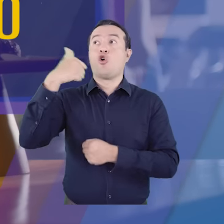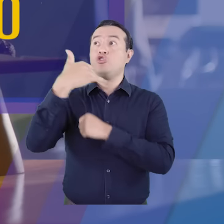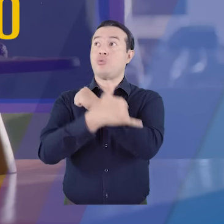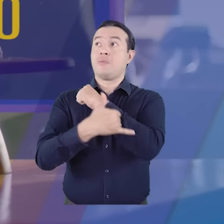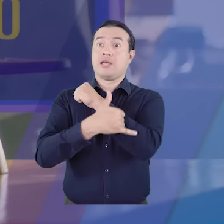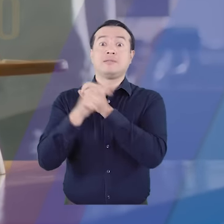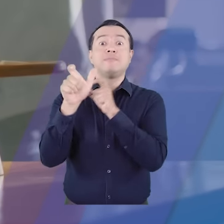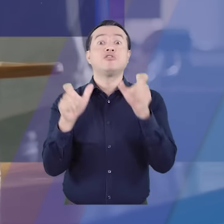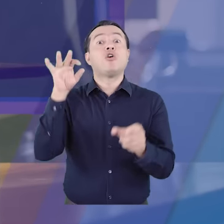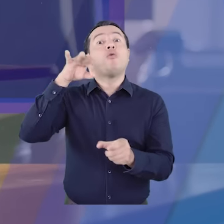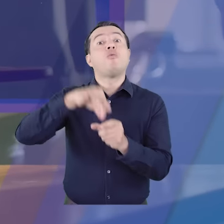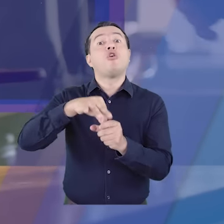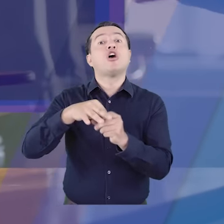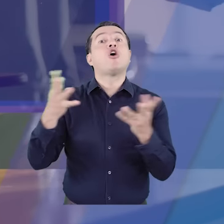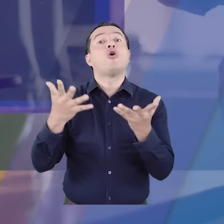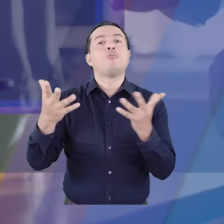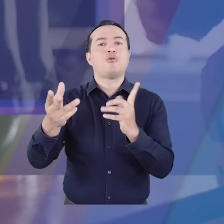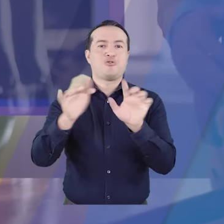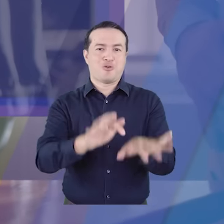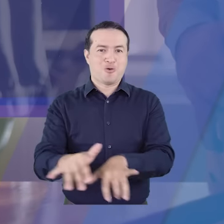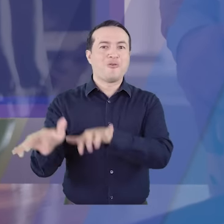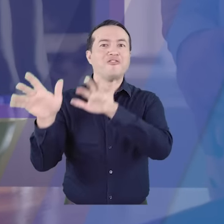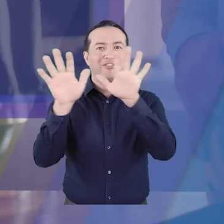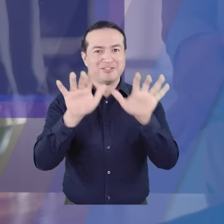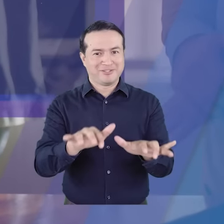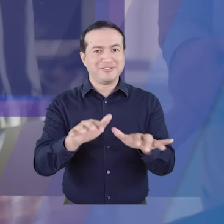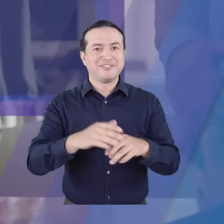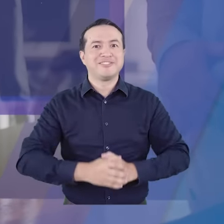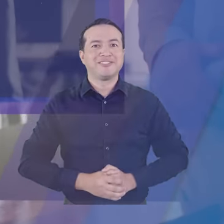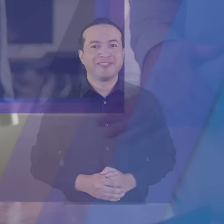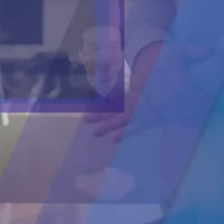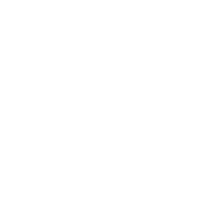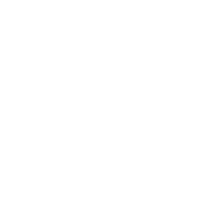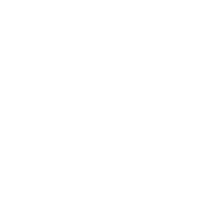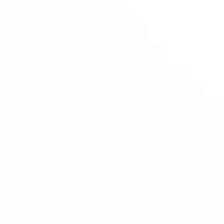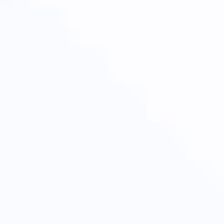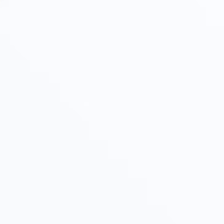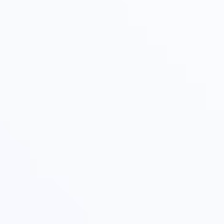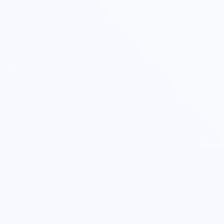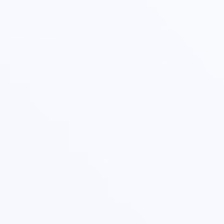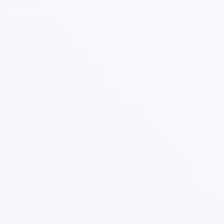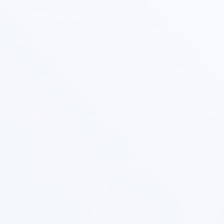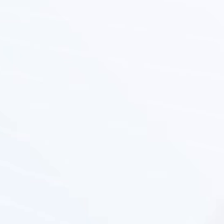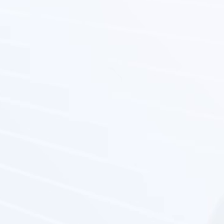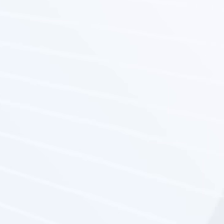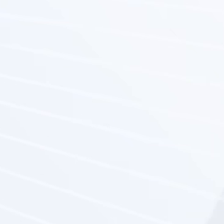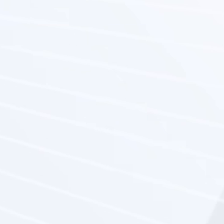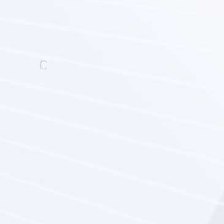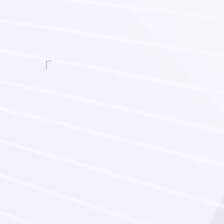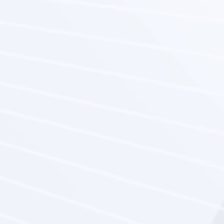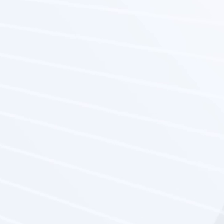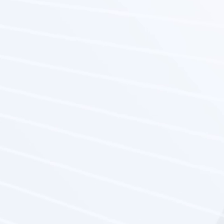tu voto. En el exterior, votarás únicamente de forma telemática. CNE, tu voto